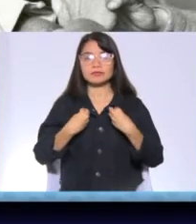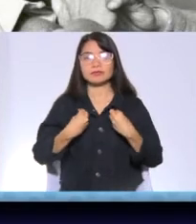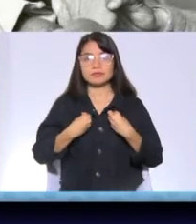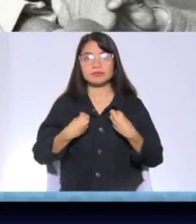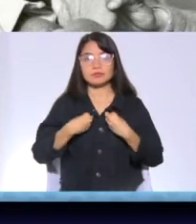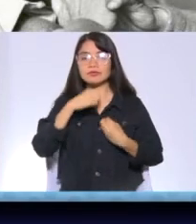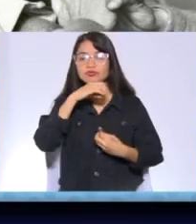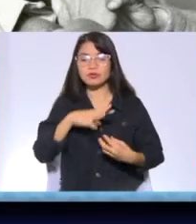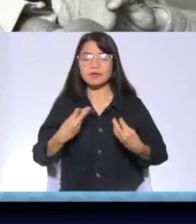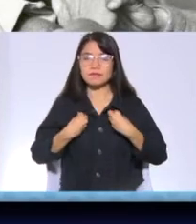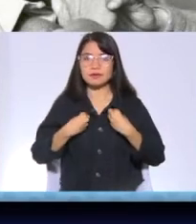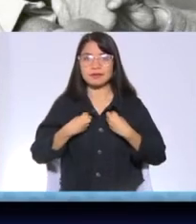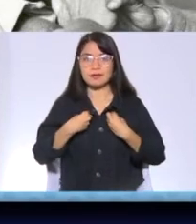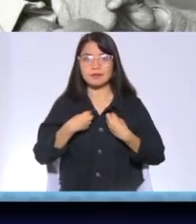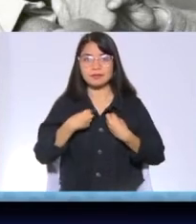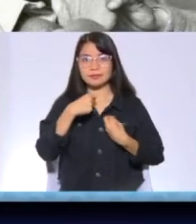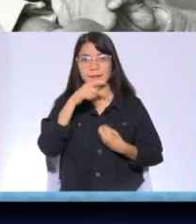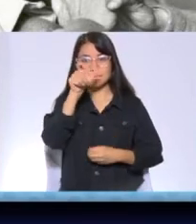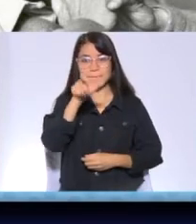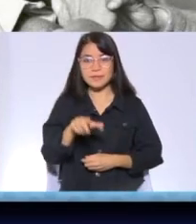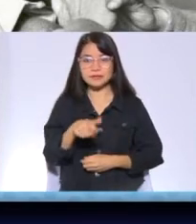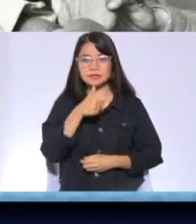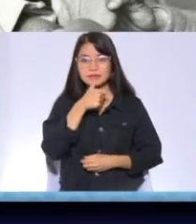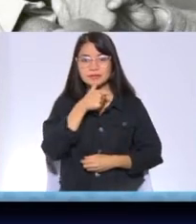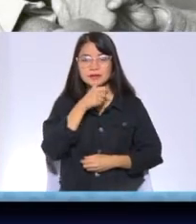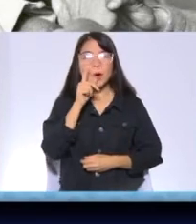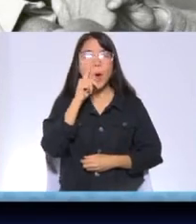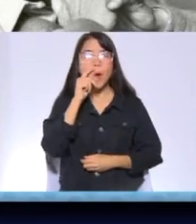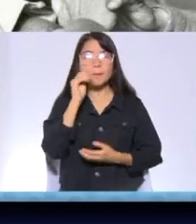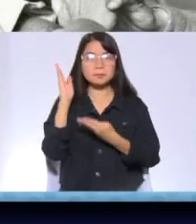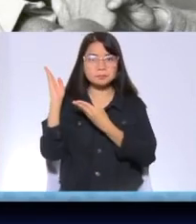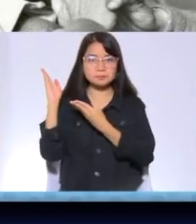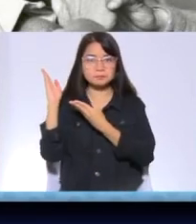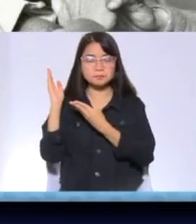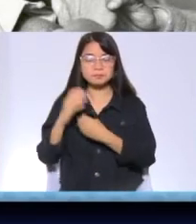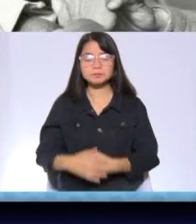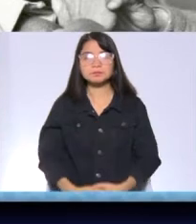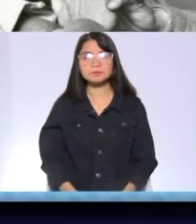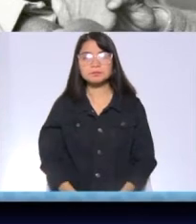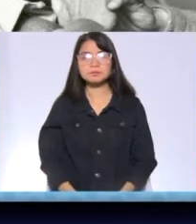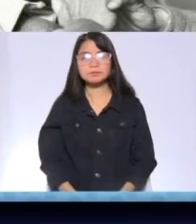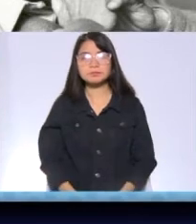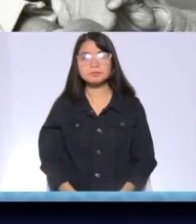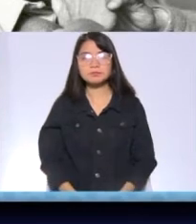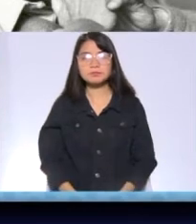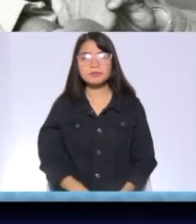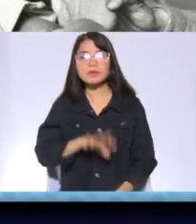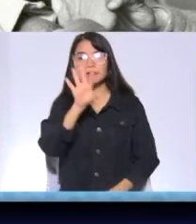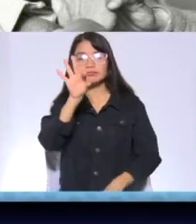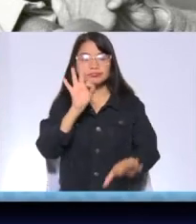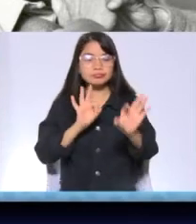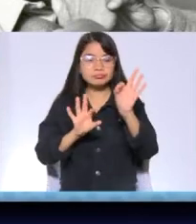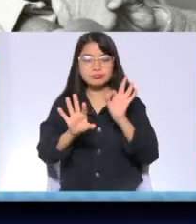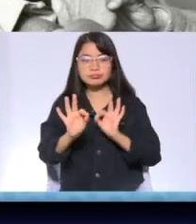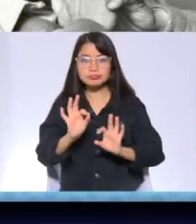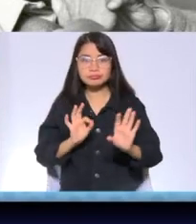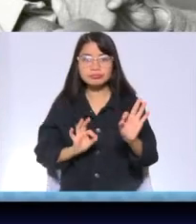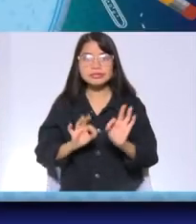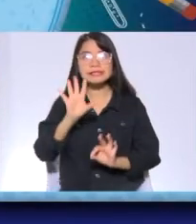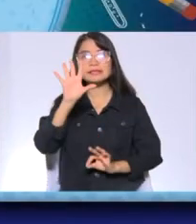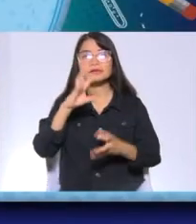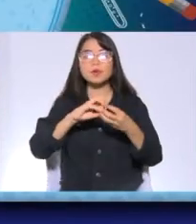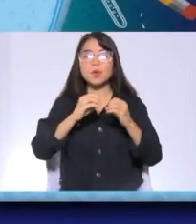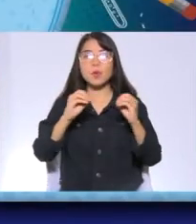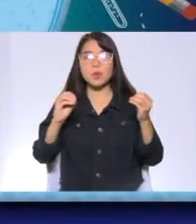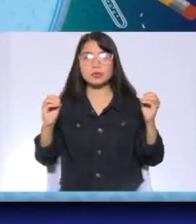histórico vivió. Y extraer del texto, del cuento, cinco oraciones con artículos determinados y cinco con artículos indeterminados.